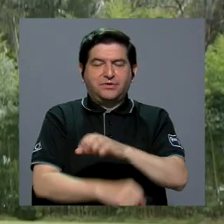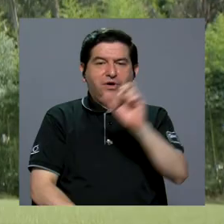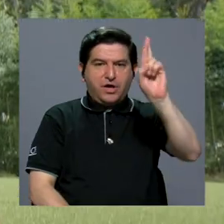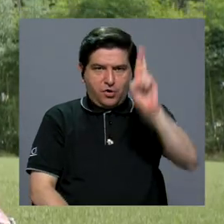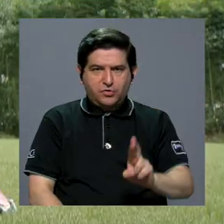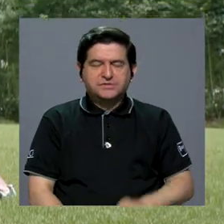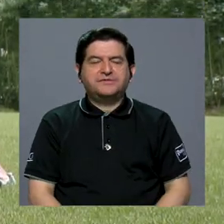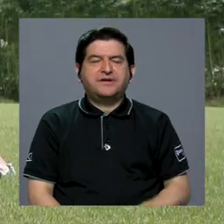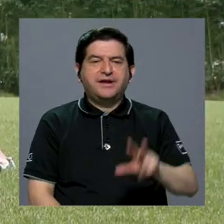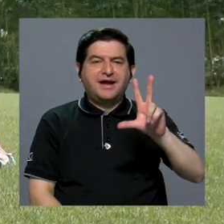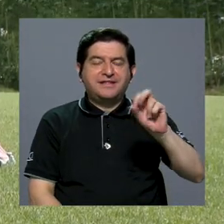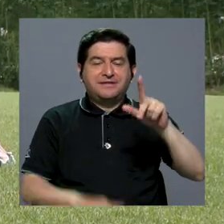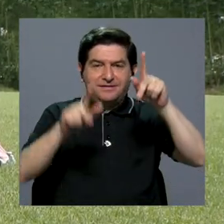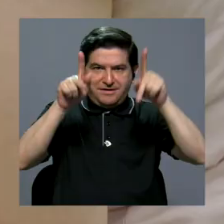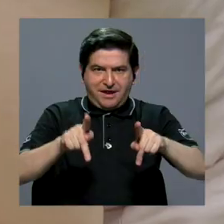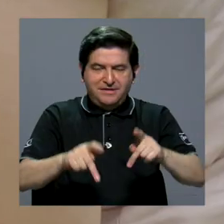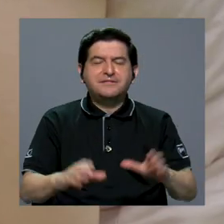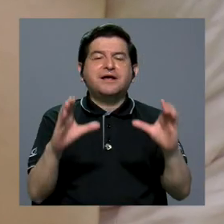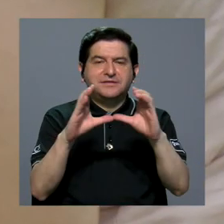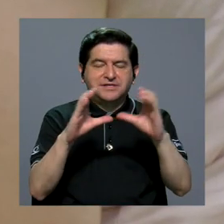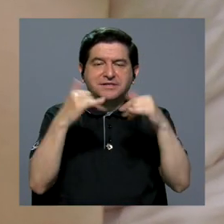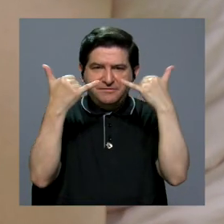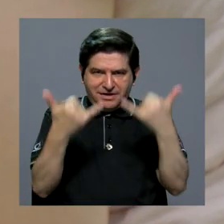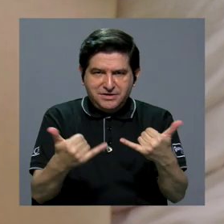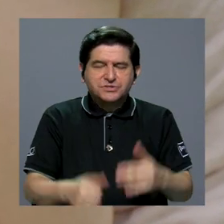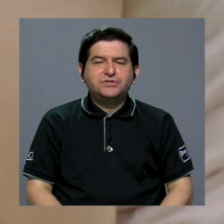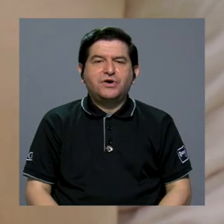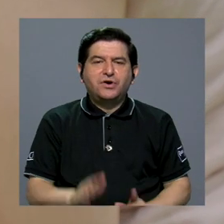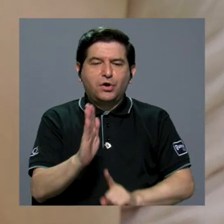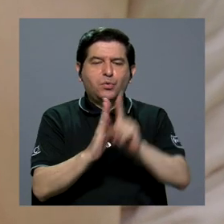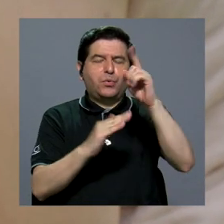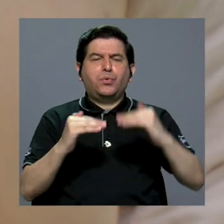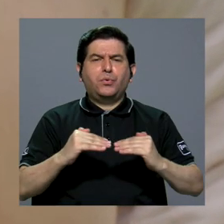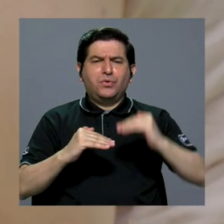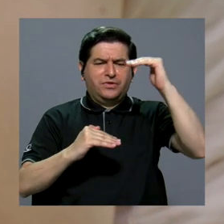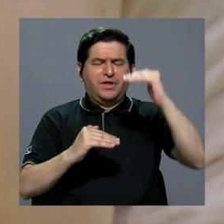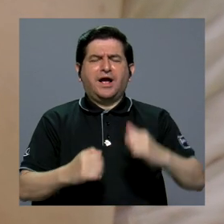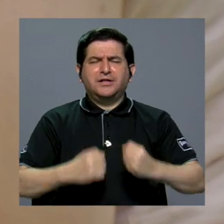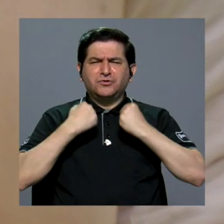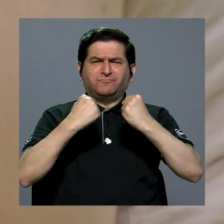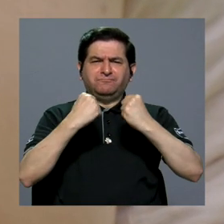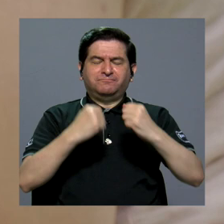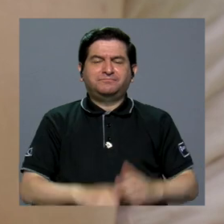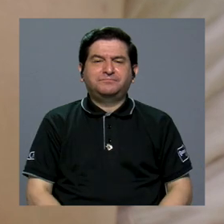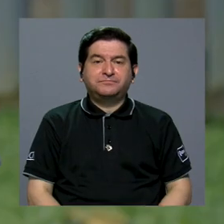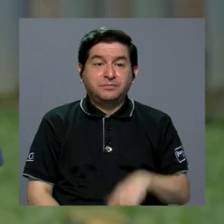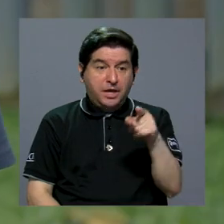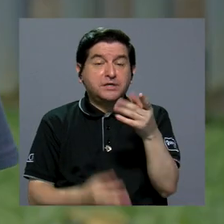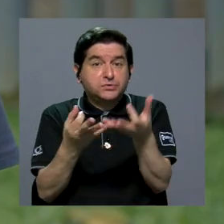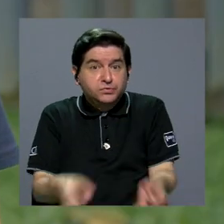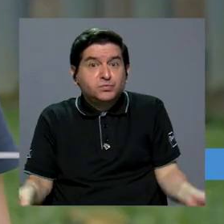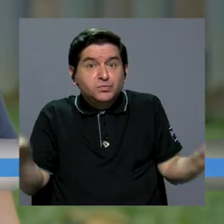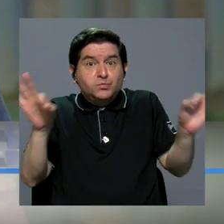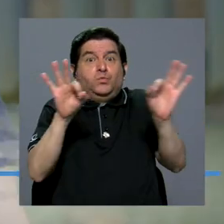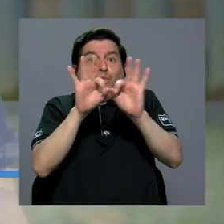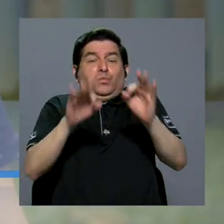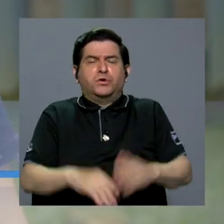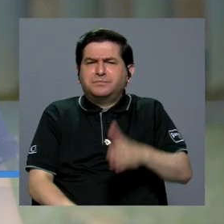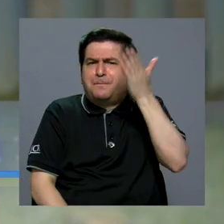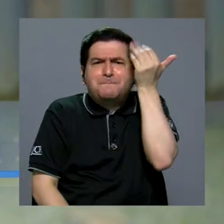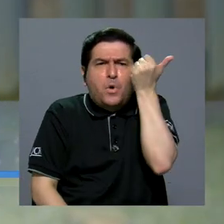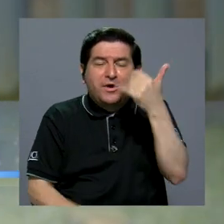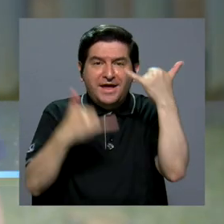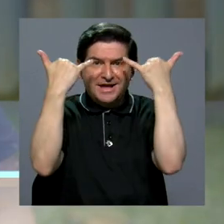Rica, cerca de 30 personas están certificadas en cohetería de alta potencia. Bueno, esto es sumamente importante